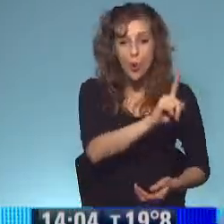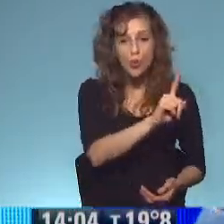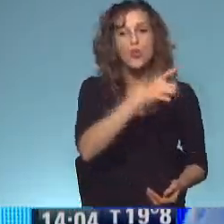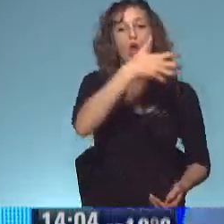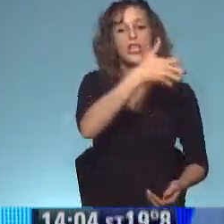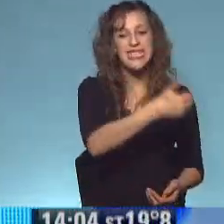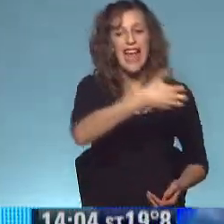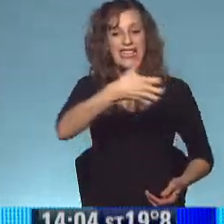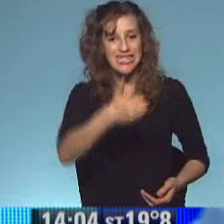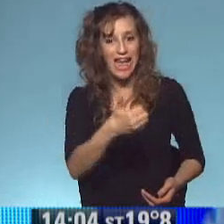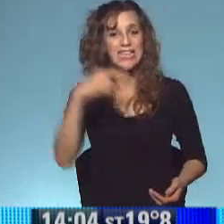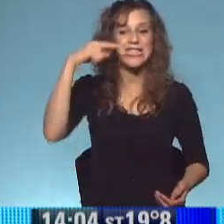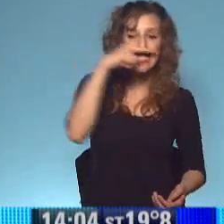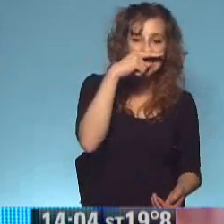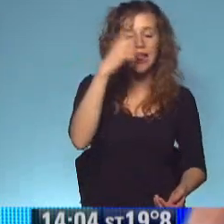1166 79